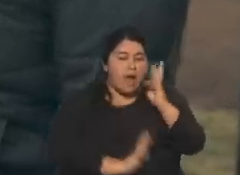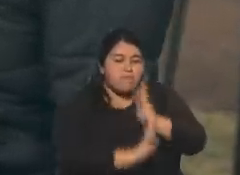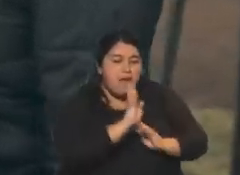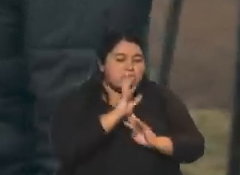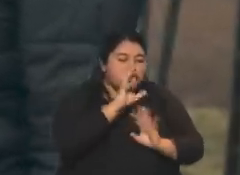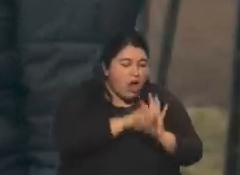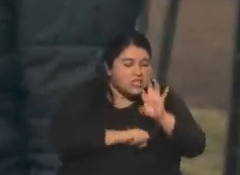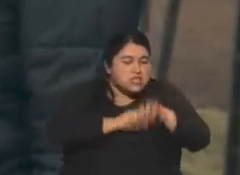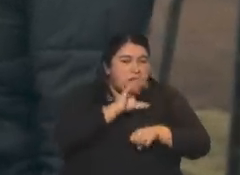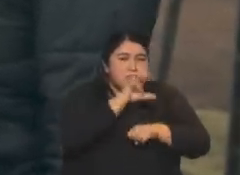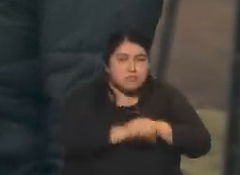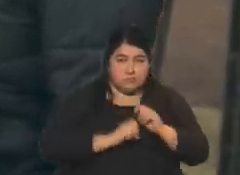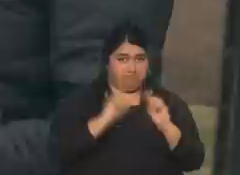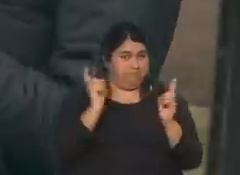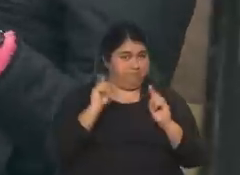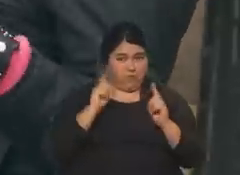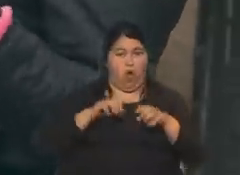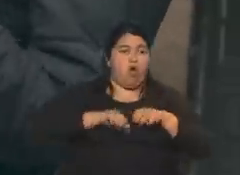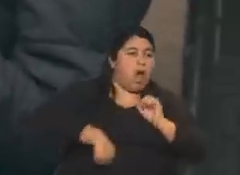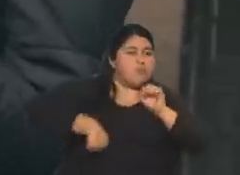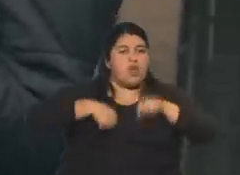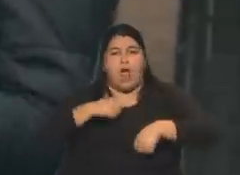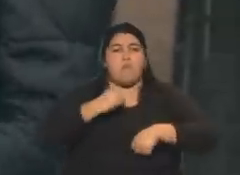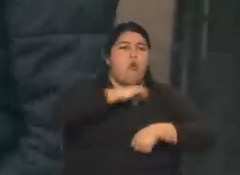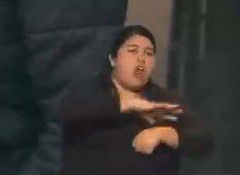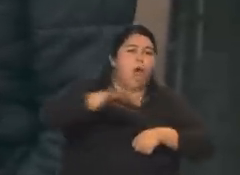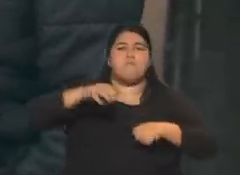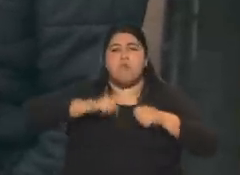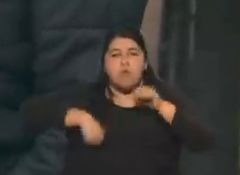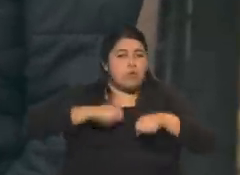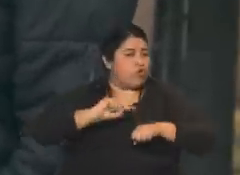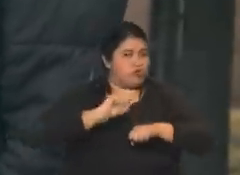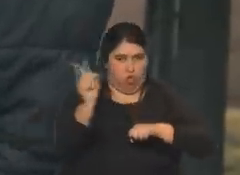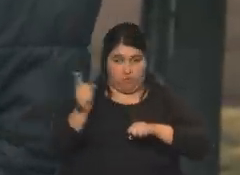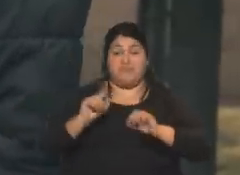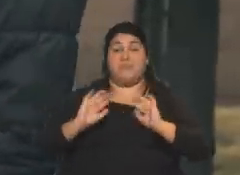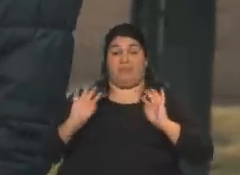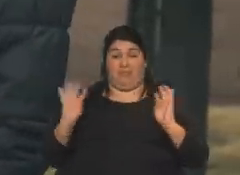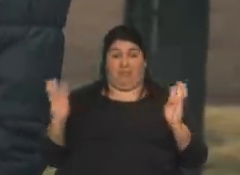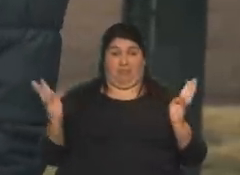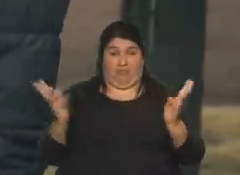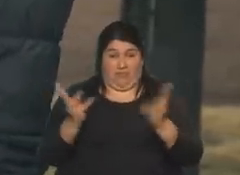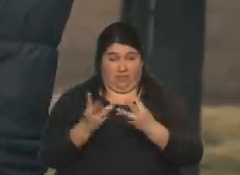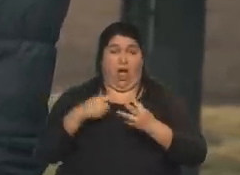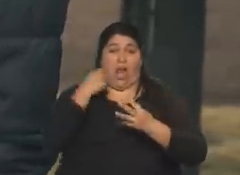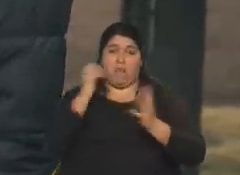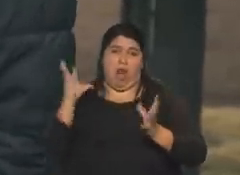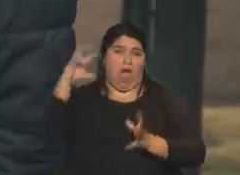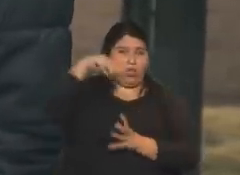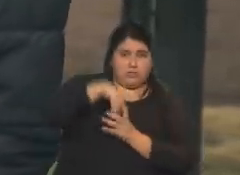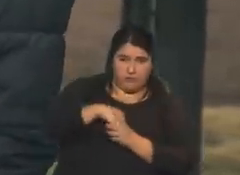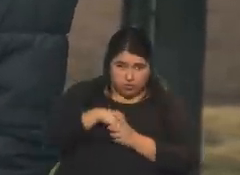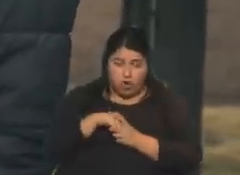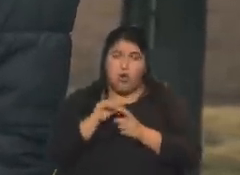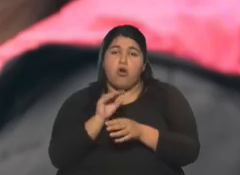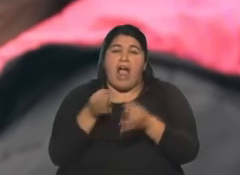a pasto que recorrían la pampa húmeda. A campo abierto, extenso. No. Ahora, se los encierra todo en un lugar muy reducido, se les da